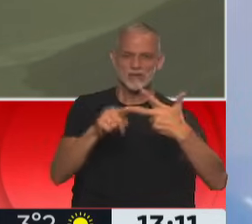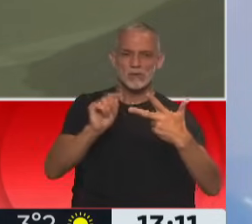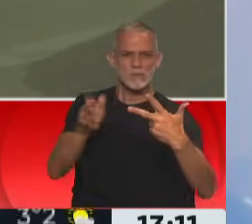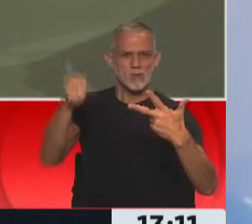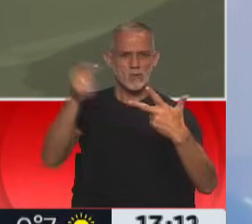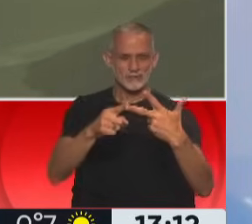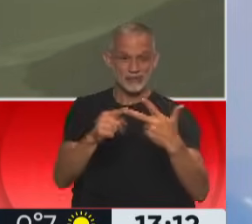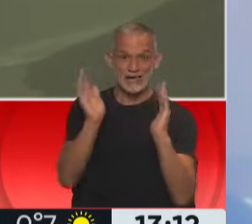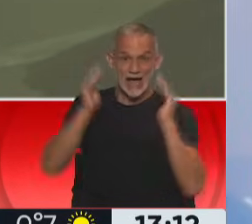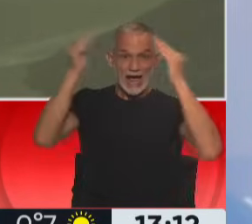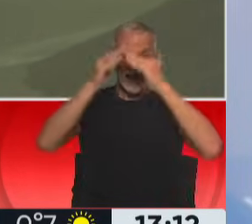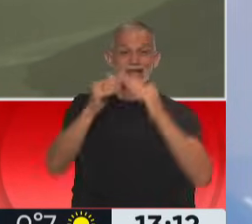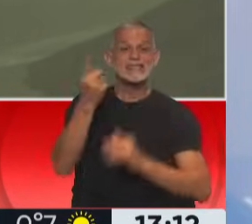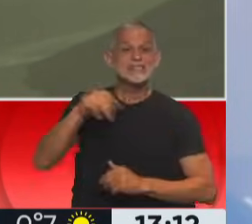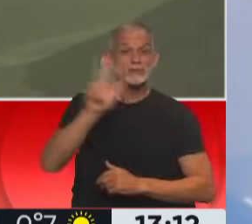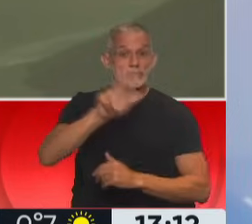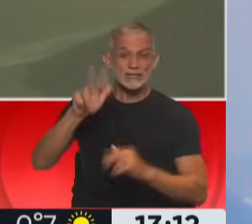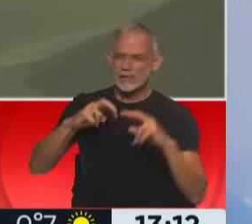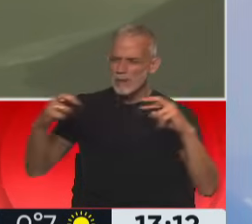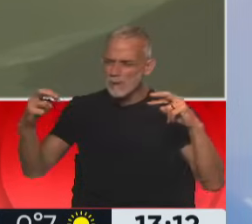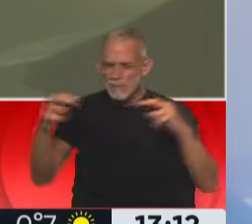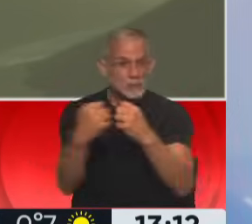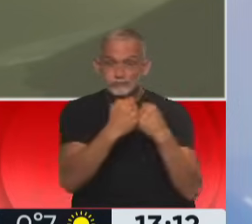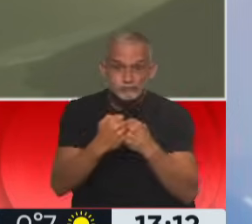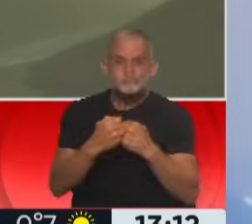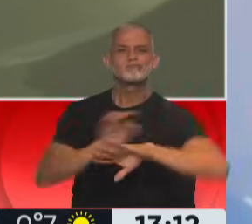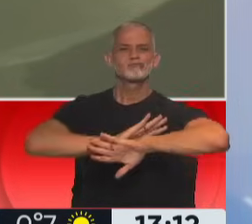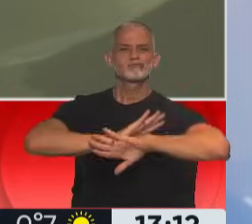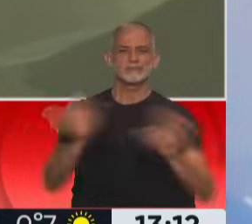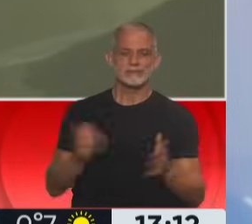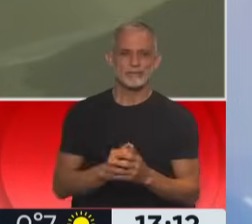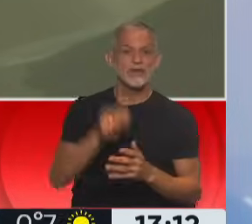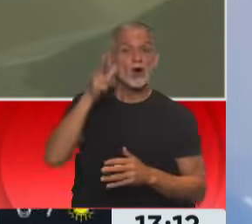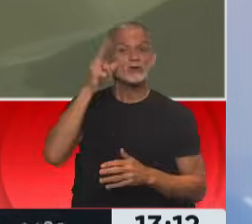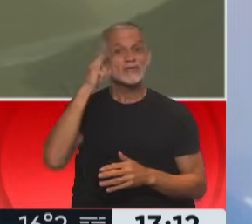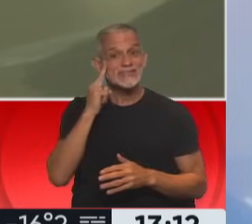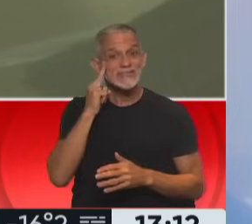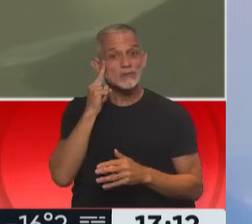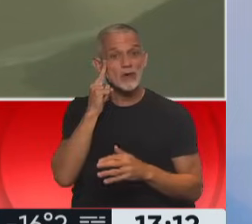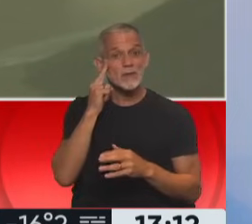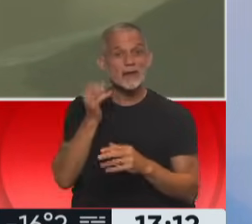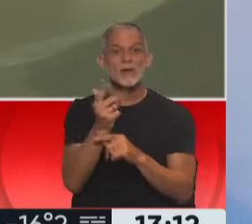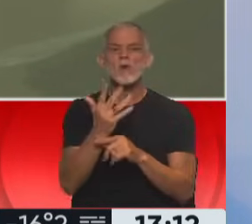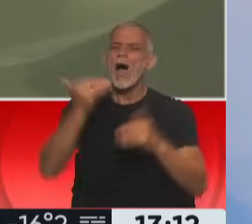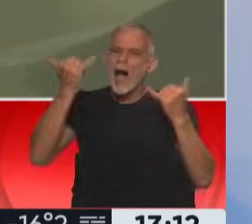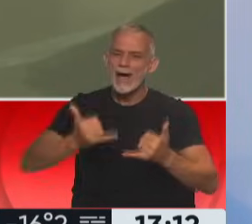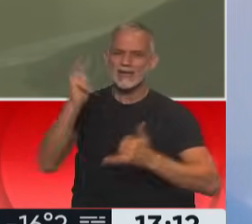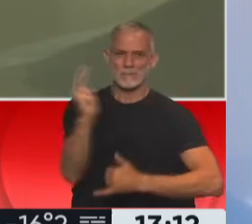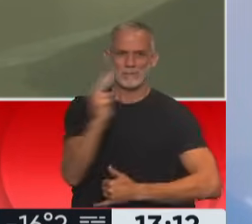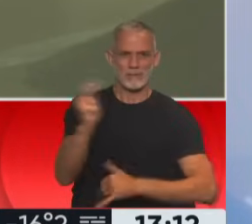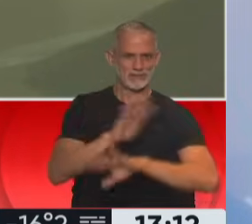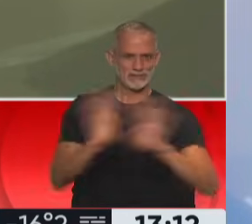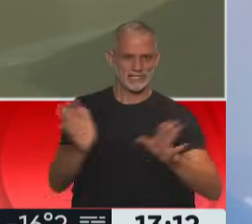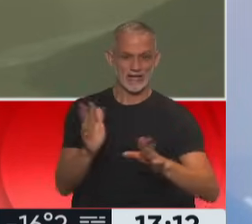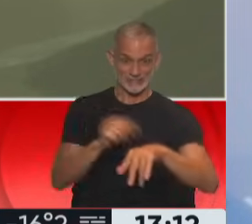votación los cardenales 133 han logrado tener un acuerdo. Por 89 votos hay un papa y